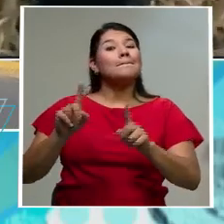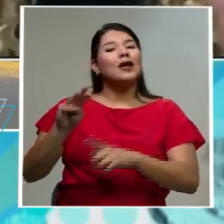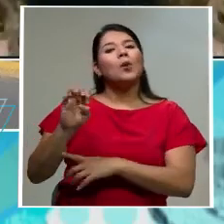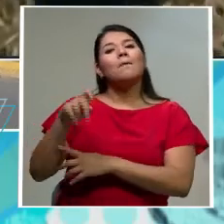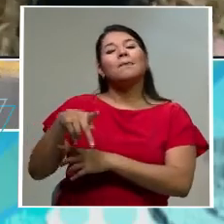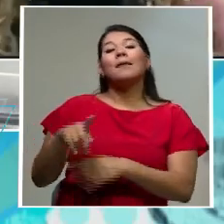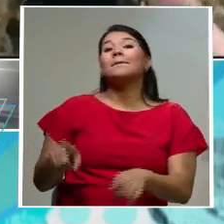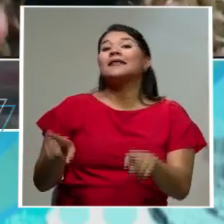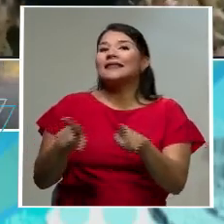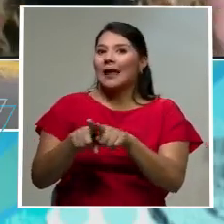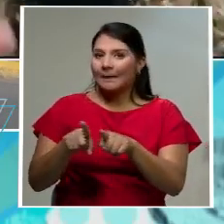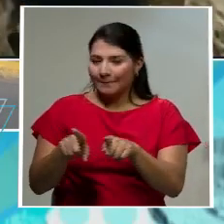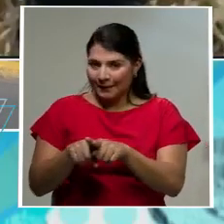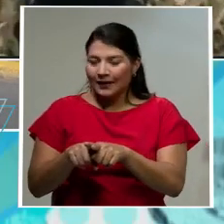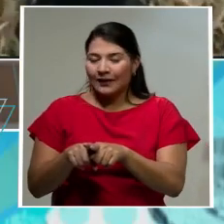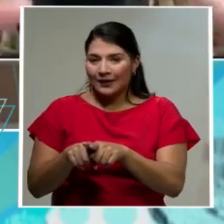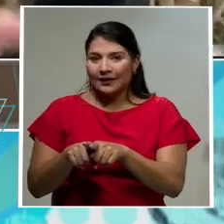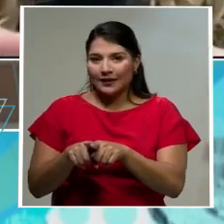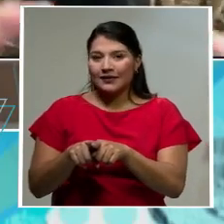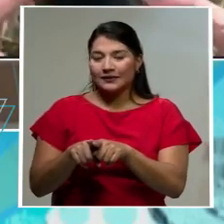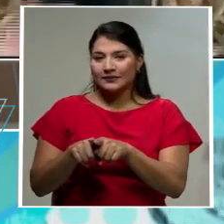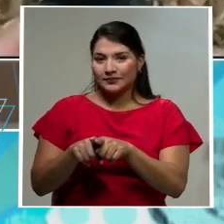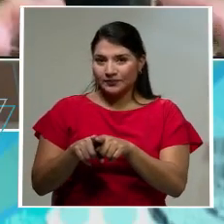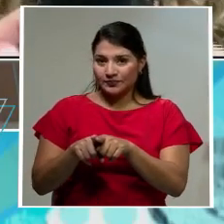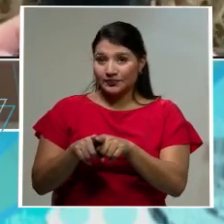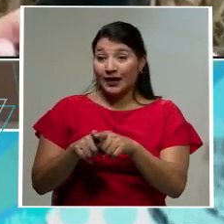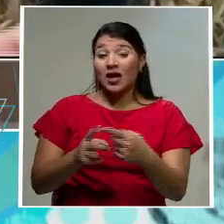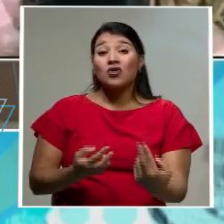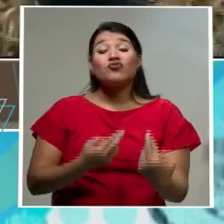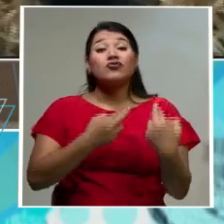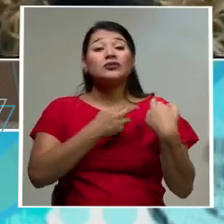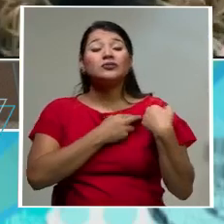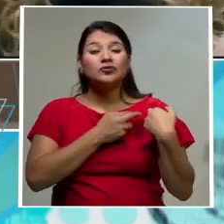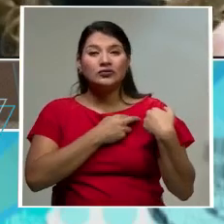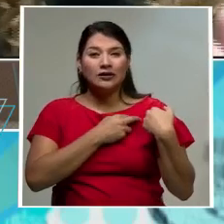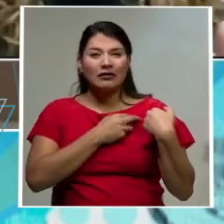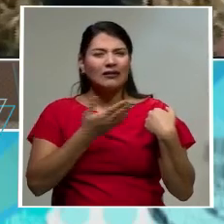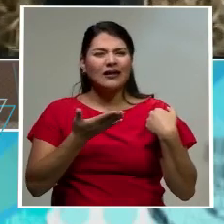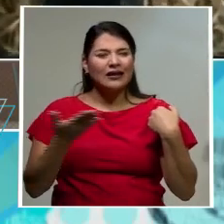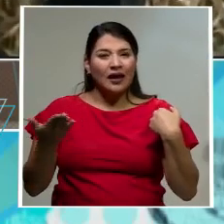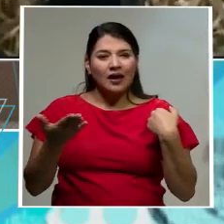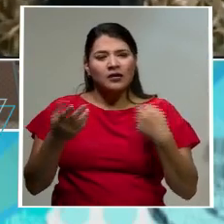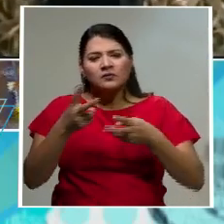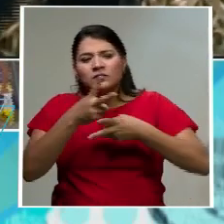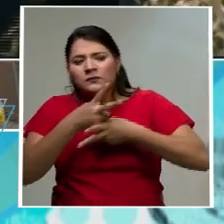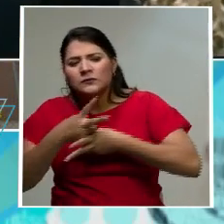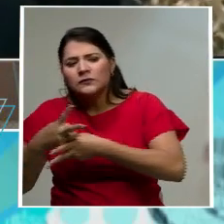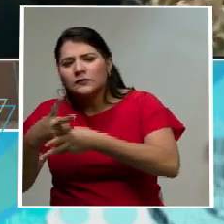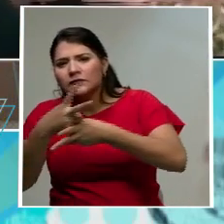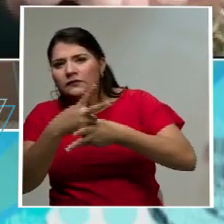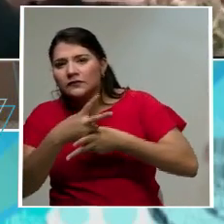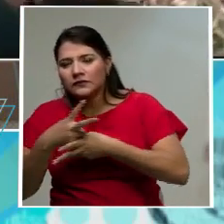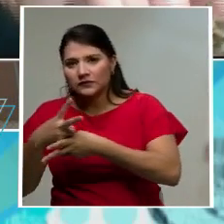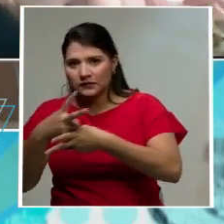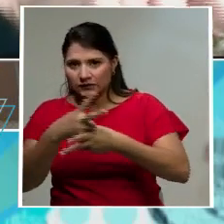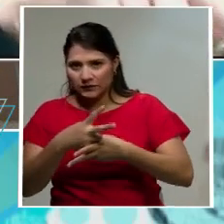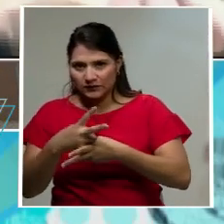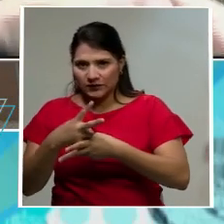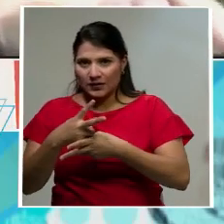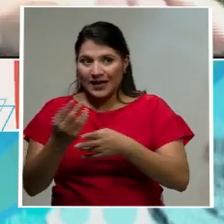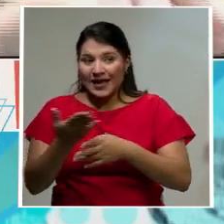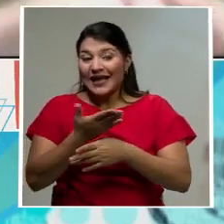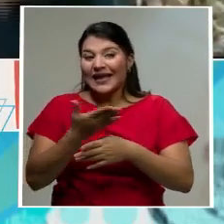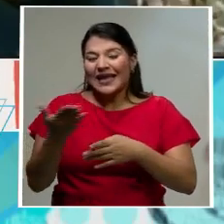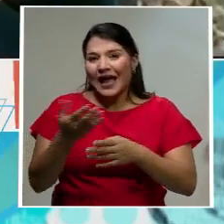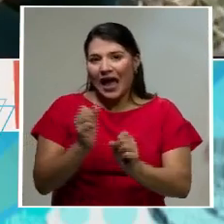El Ministerio de Educación Pública, además, era el responsable de fiscalizar lo que la unidad ejecutora